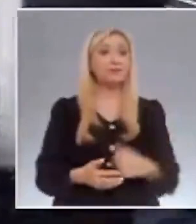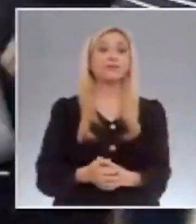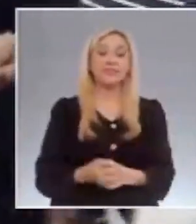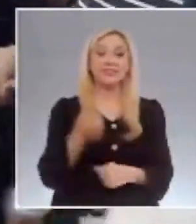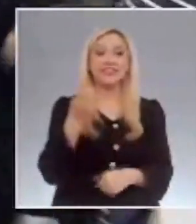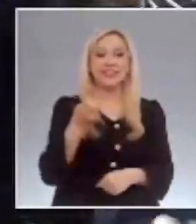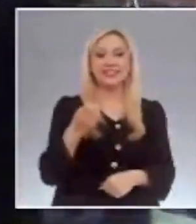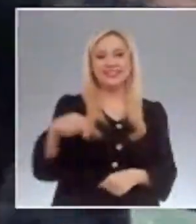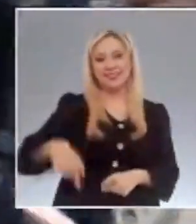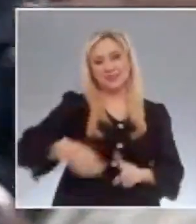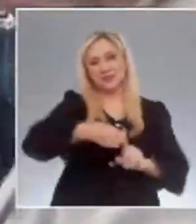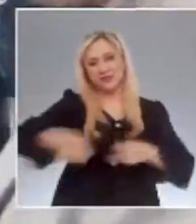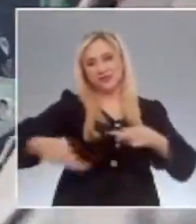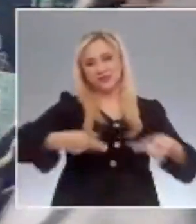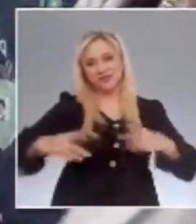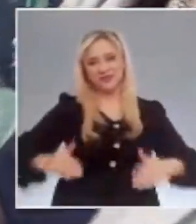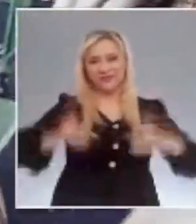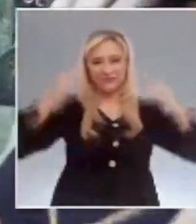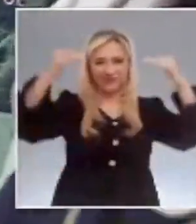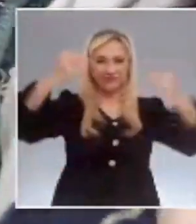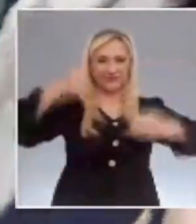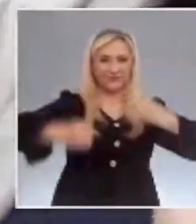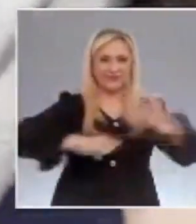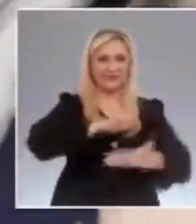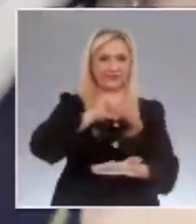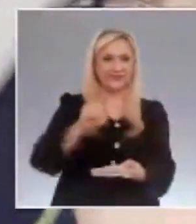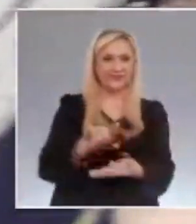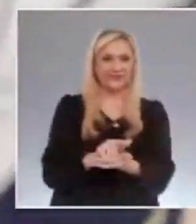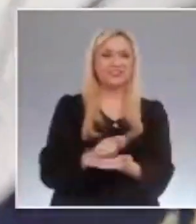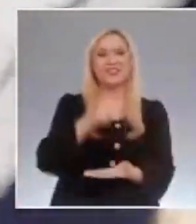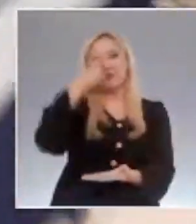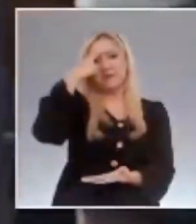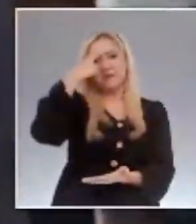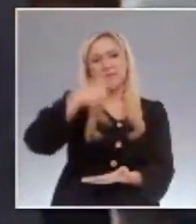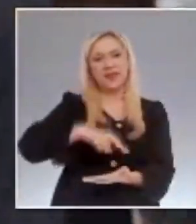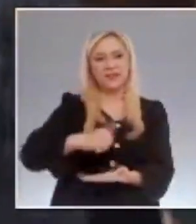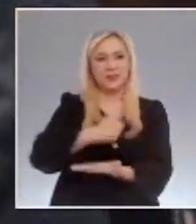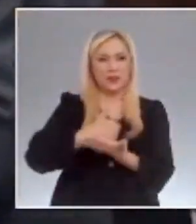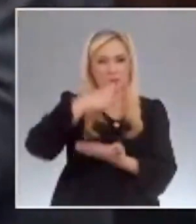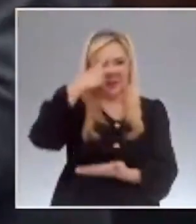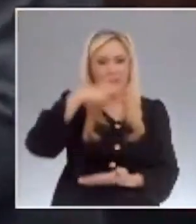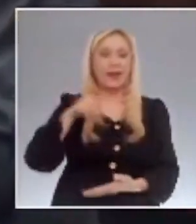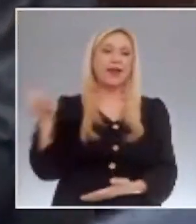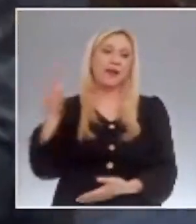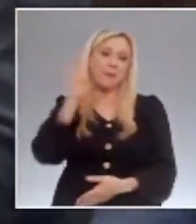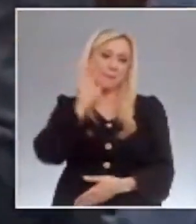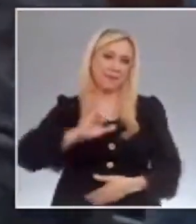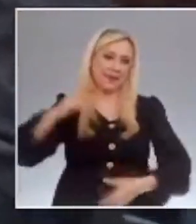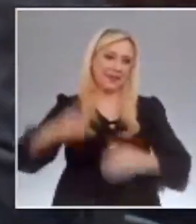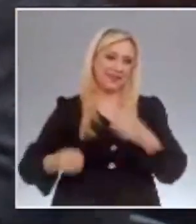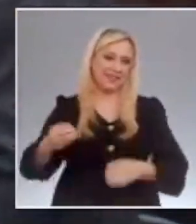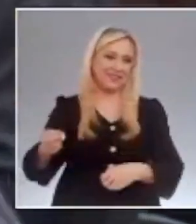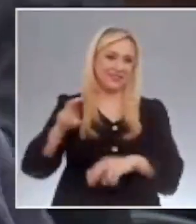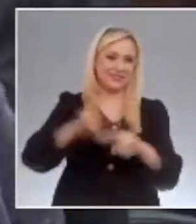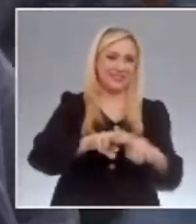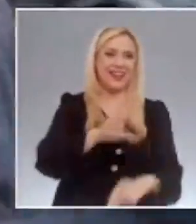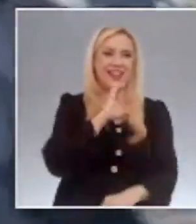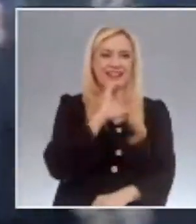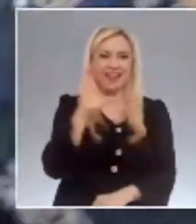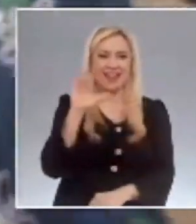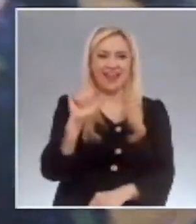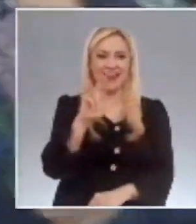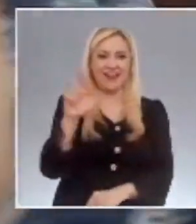poder judicial de la Ciudad de México acudió el ministro Juan Luis González Alcántara carranca para el canal del poder judicial de la federación